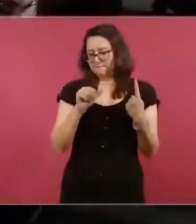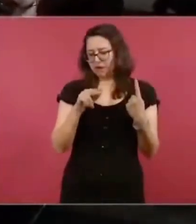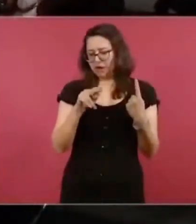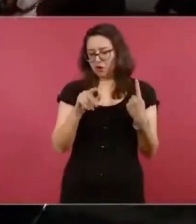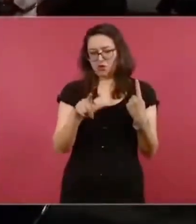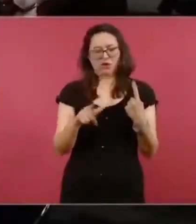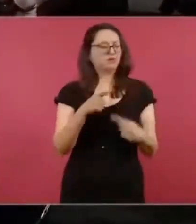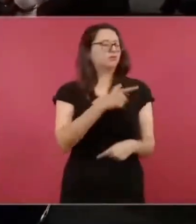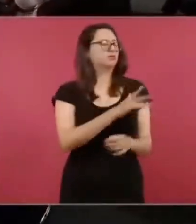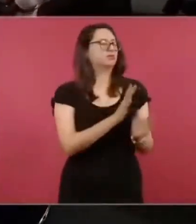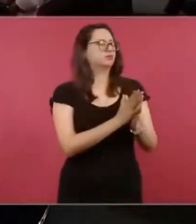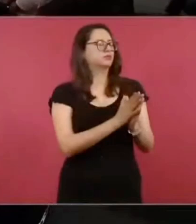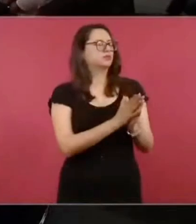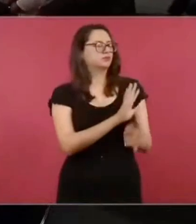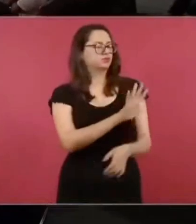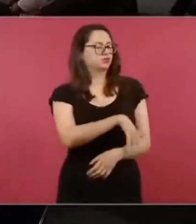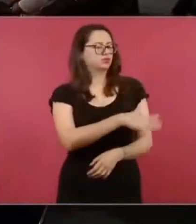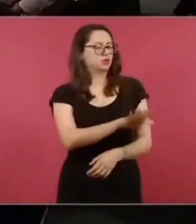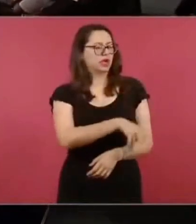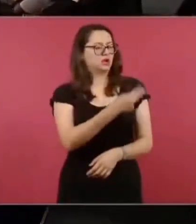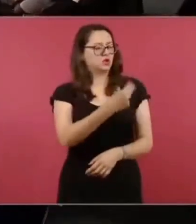a ver, busca,